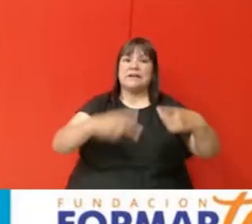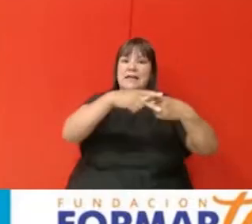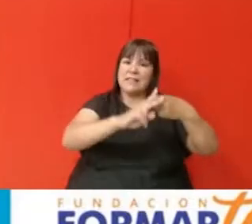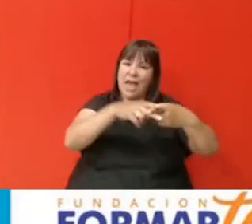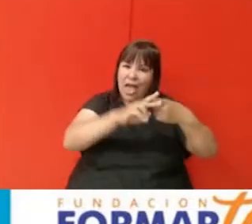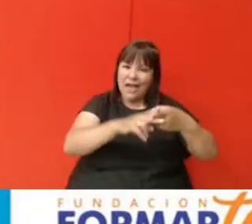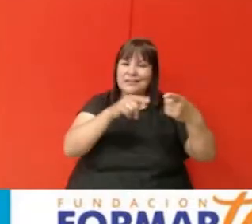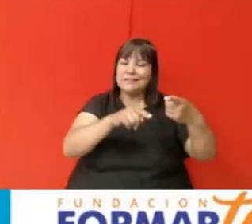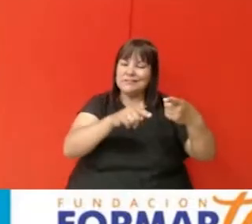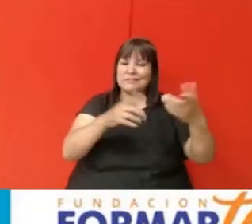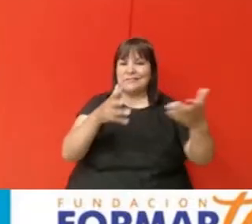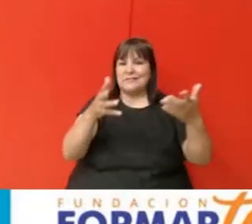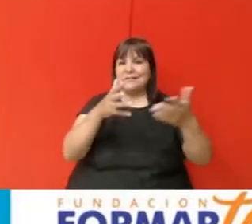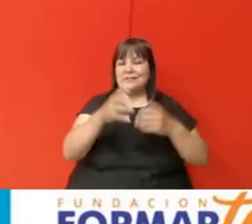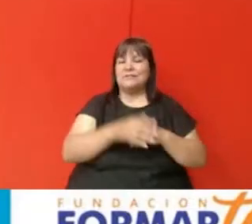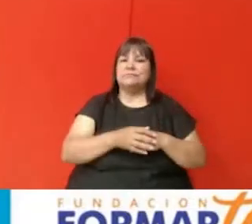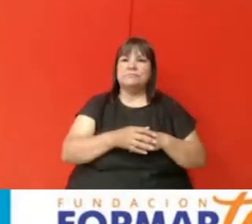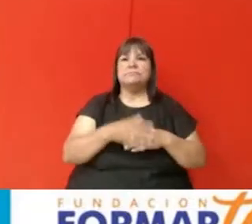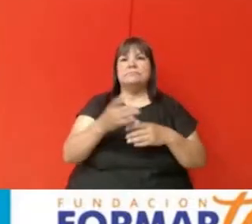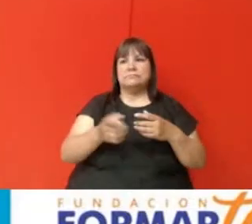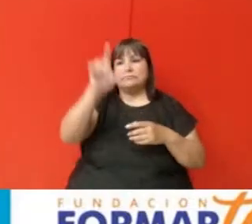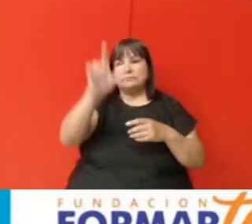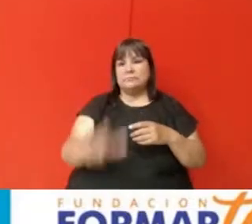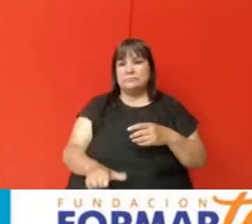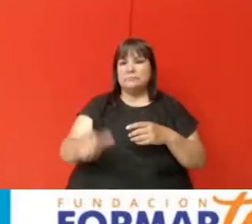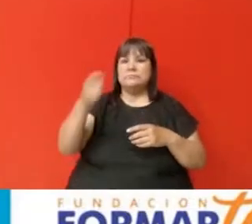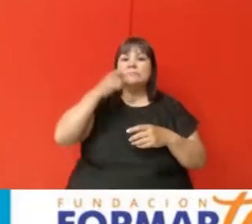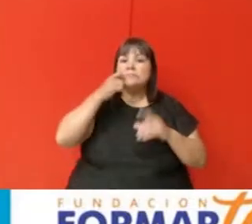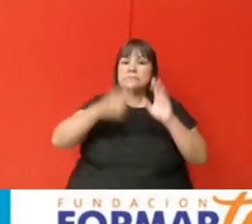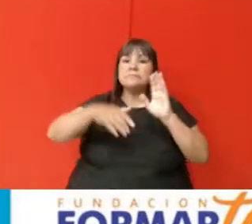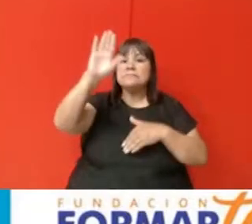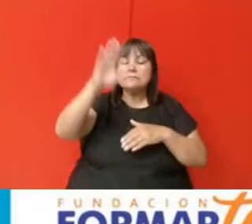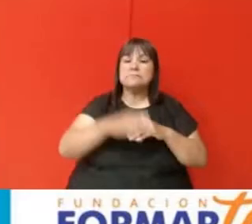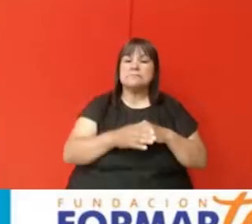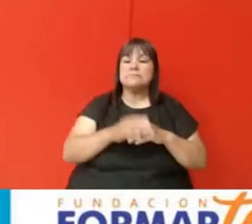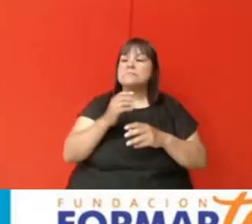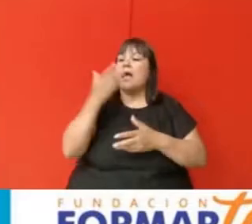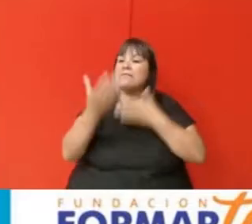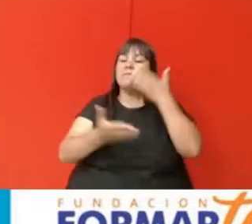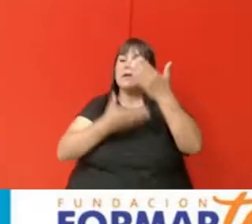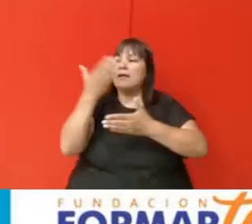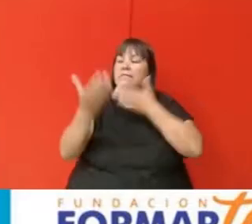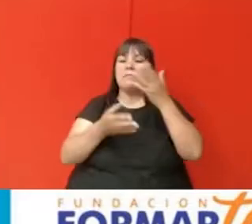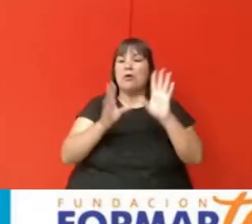enfermería, kinesiólogos, lo que sea, le hablamos con un lenguaje poco conocido por la persona y